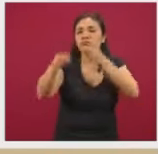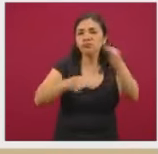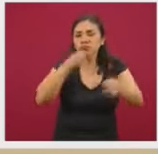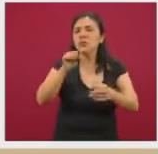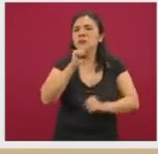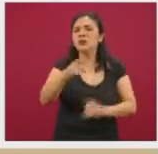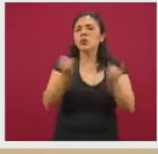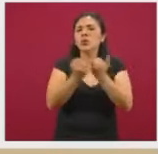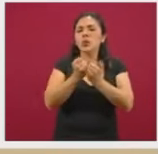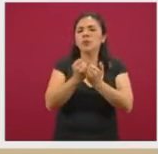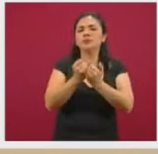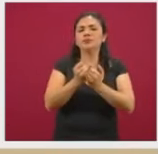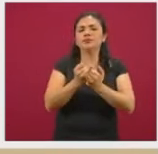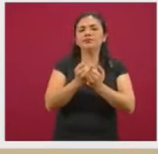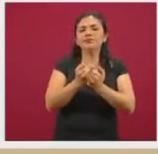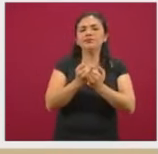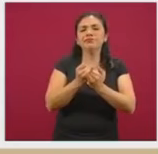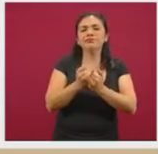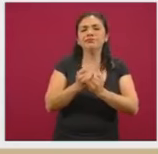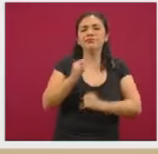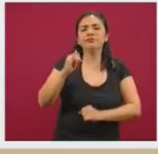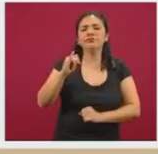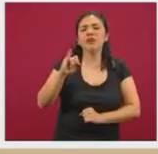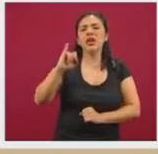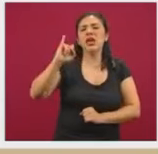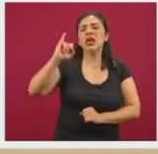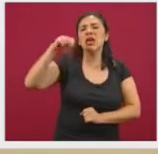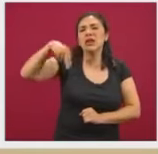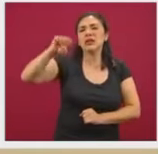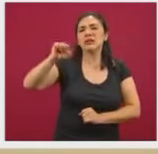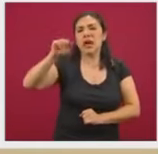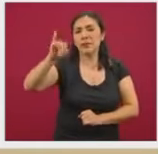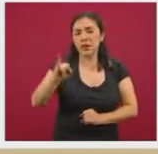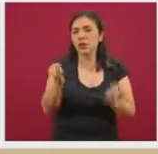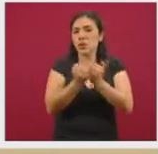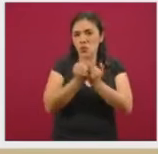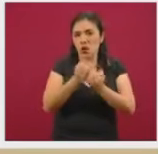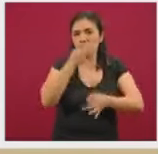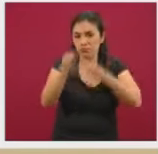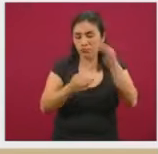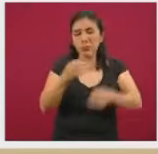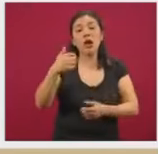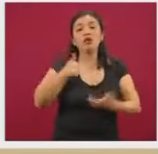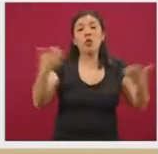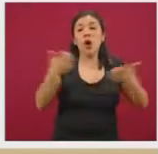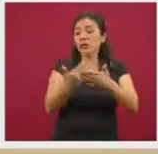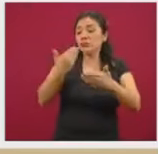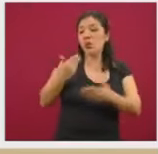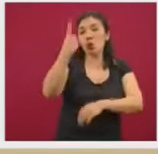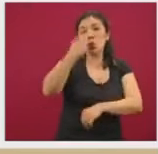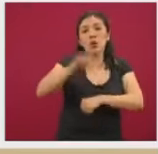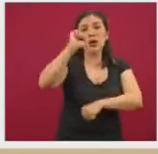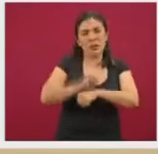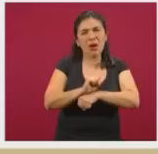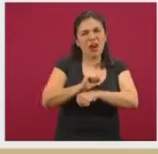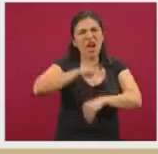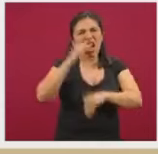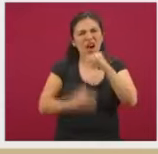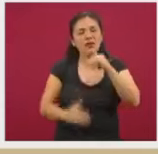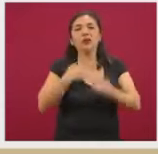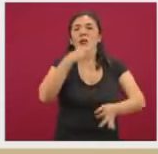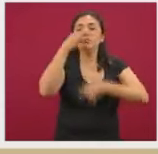también el Instituto Nacional de Salud Pública nos ha ayudado mucho en este esfuerzo institucional. Publicamos la semana pasada, a finales de la semana,